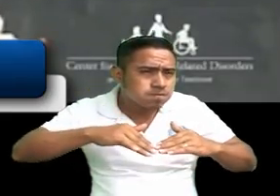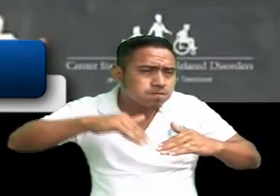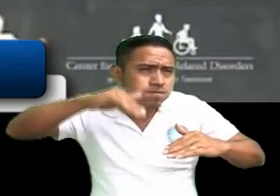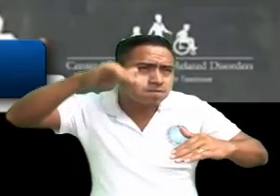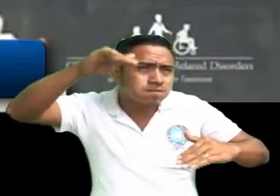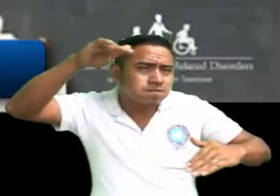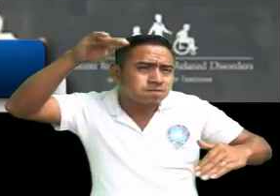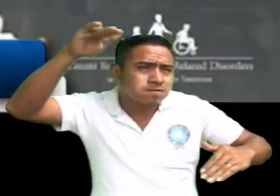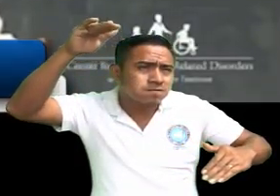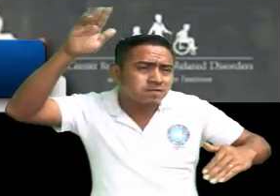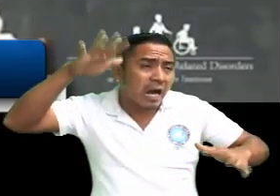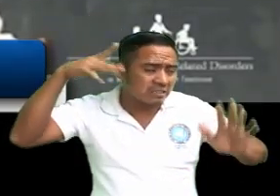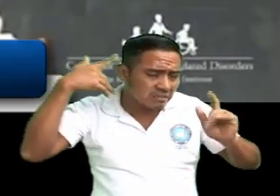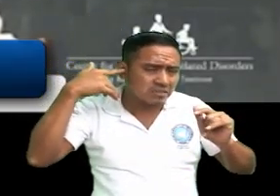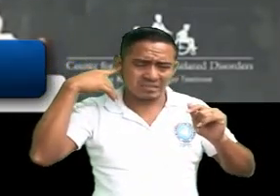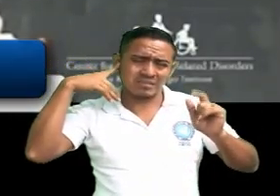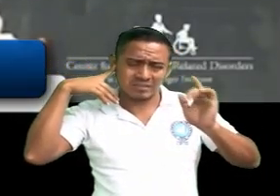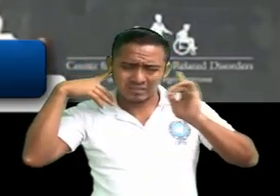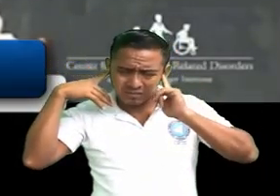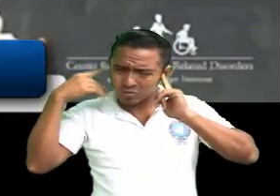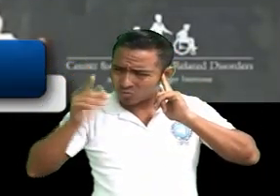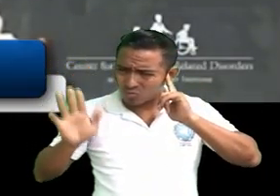el niño tal vez escucha.